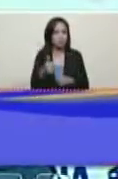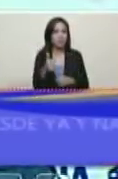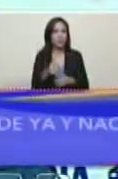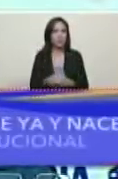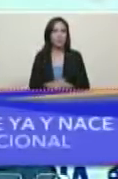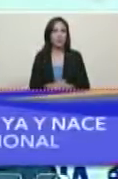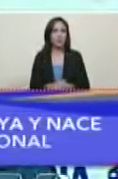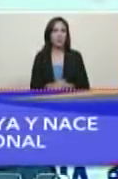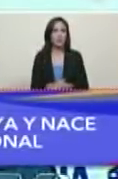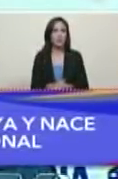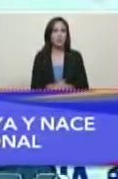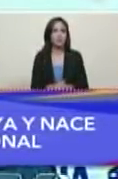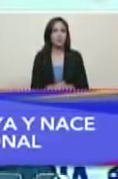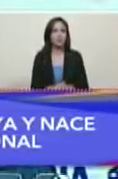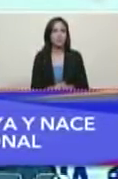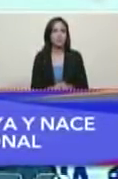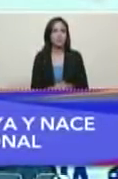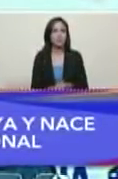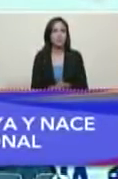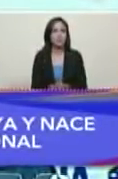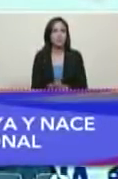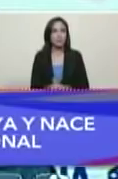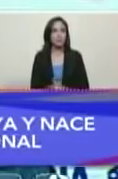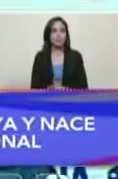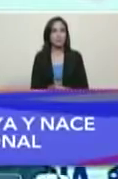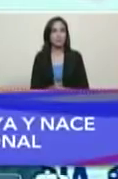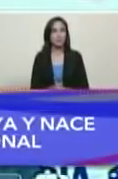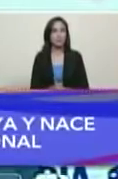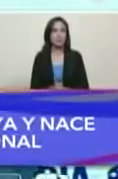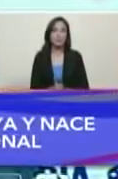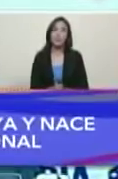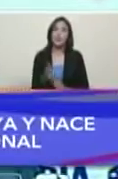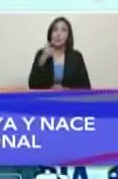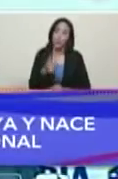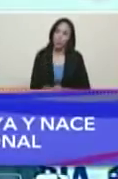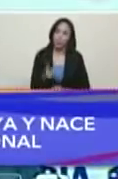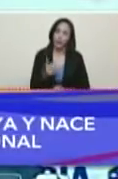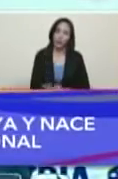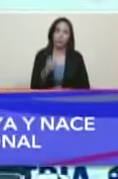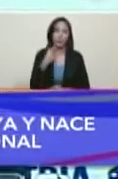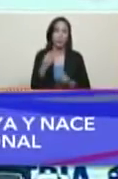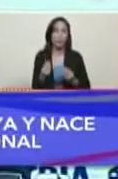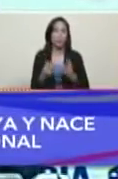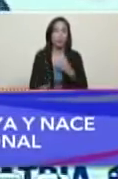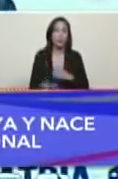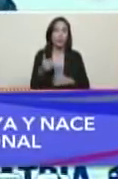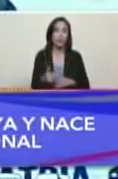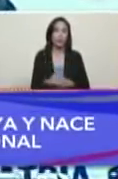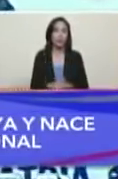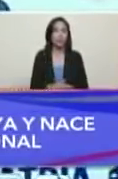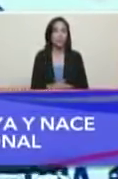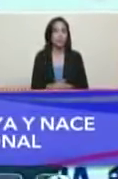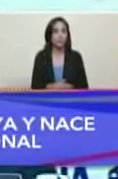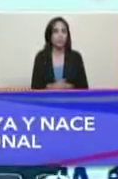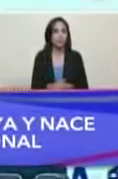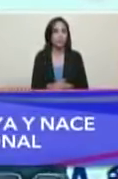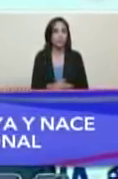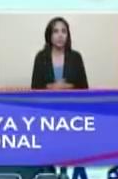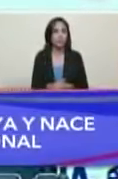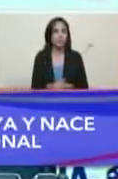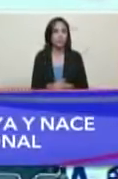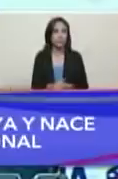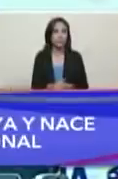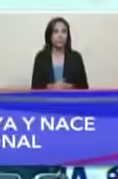Así que es muy importante. Y entonces vuelvo al concepto